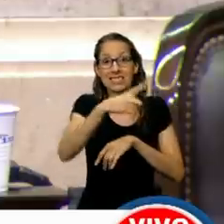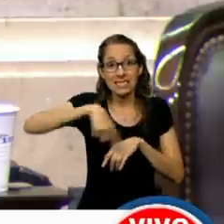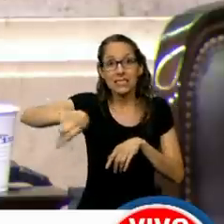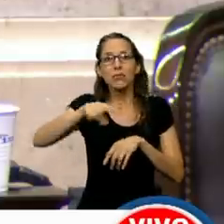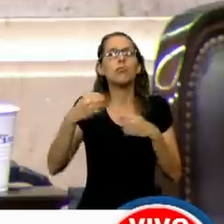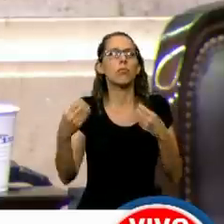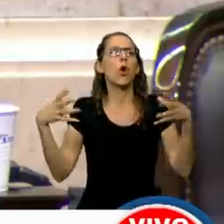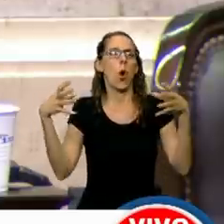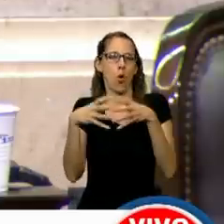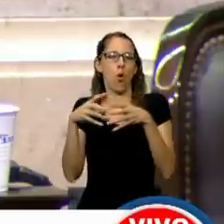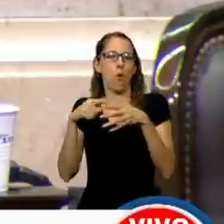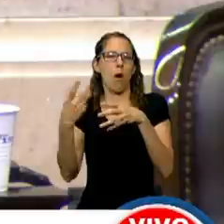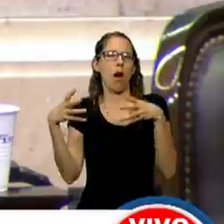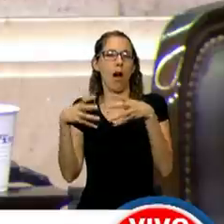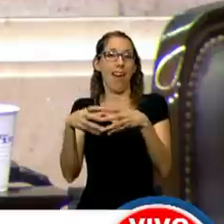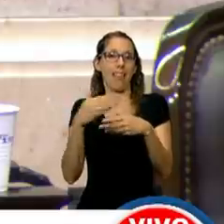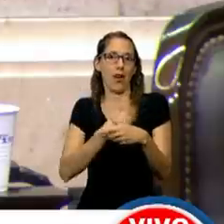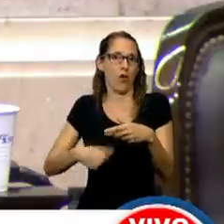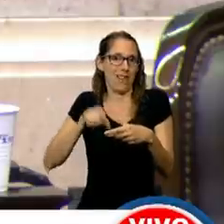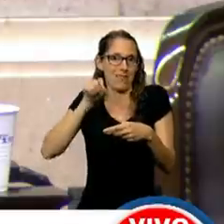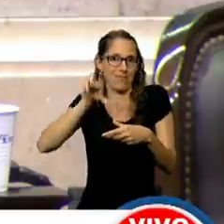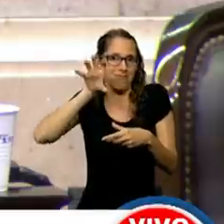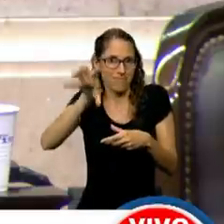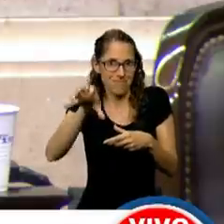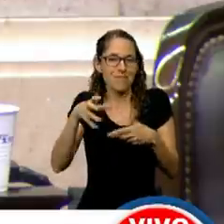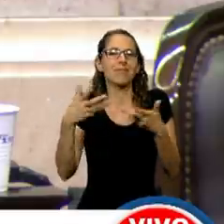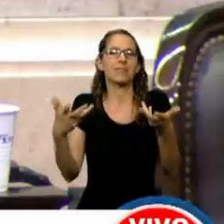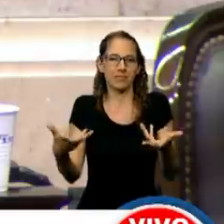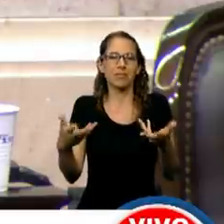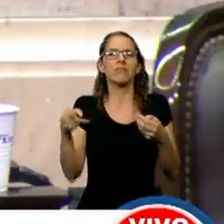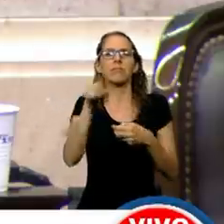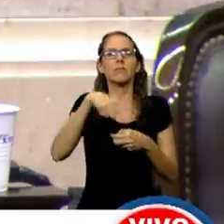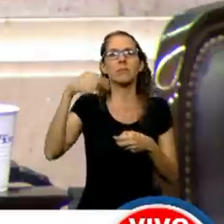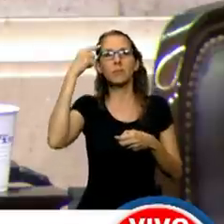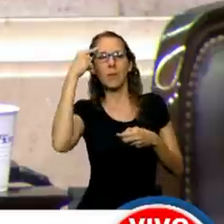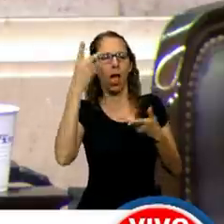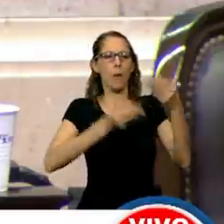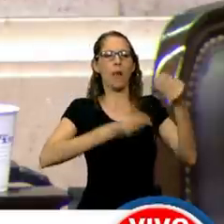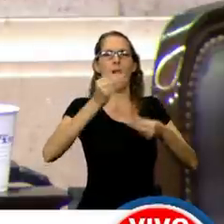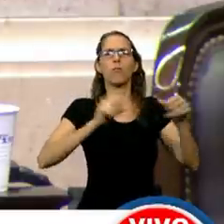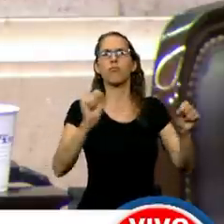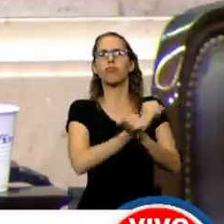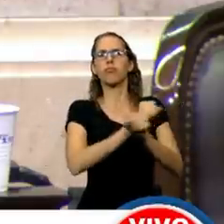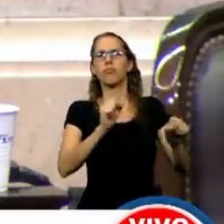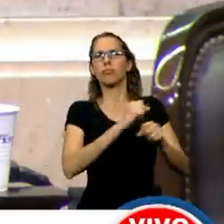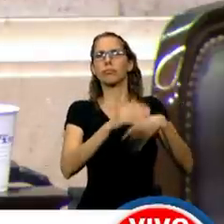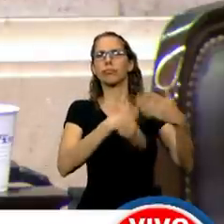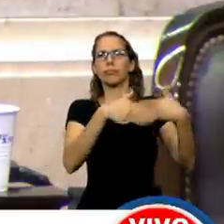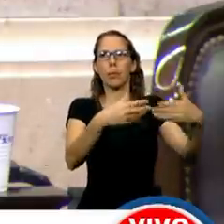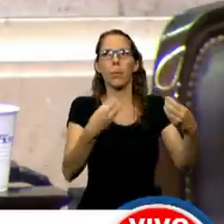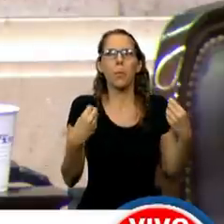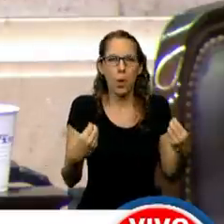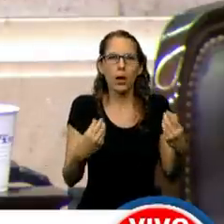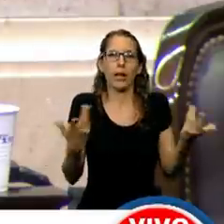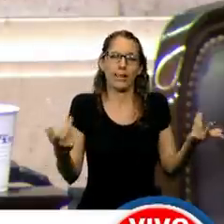partidos de gobierno lo que plantean los partidos del gobierno aprueban los presupuestos porque es una herramienta que